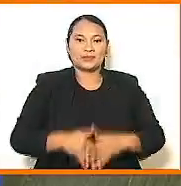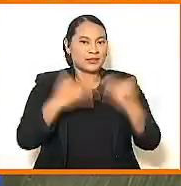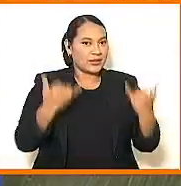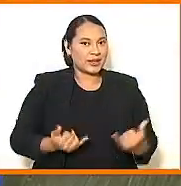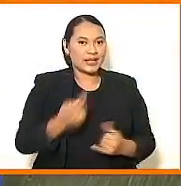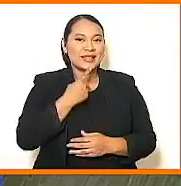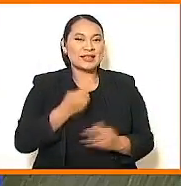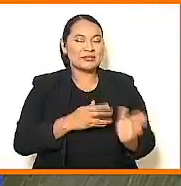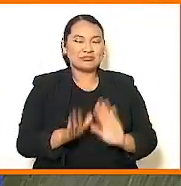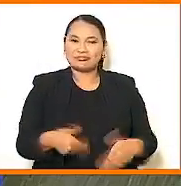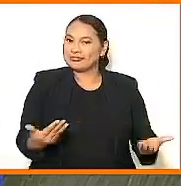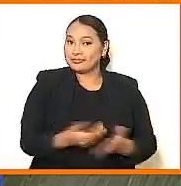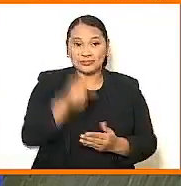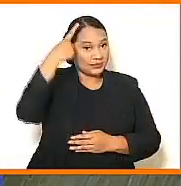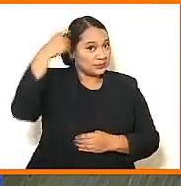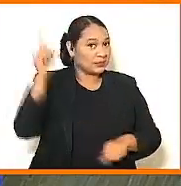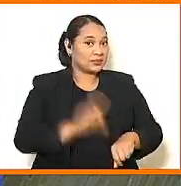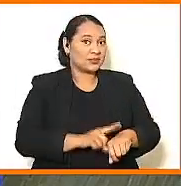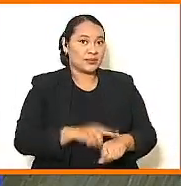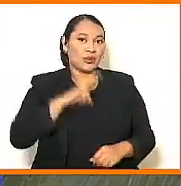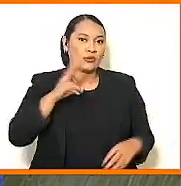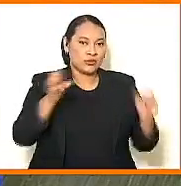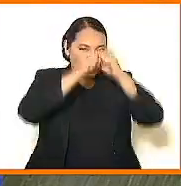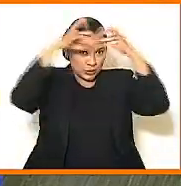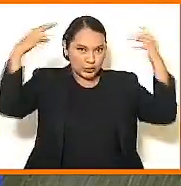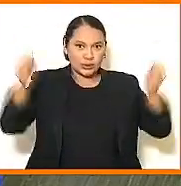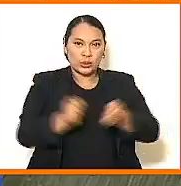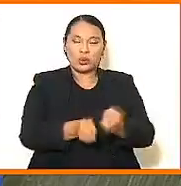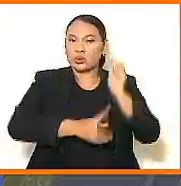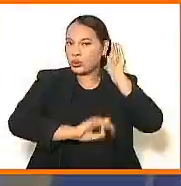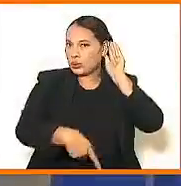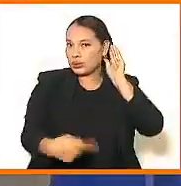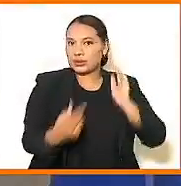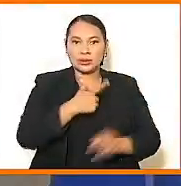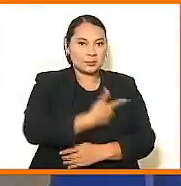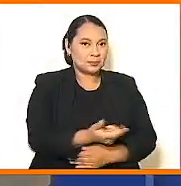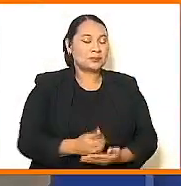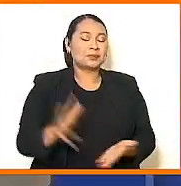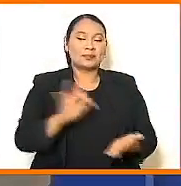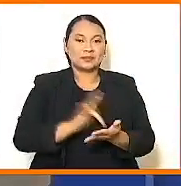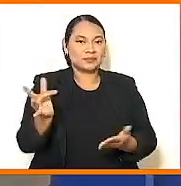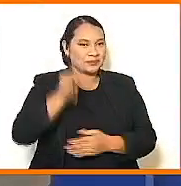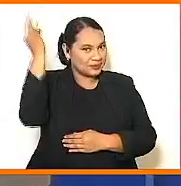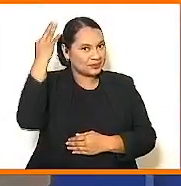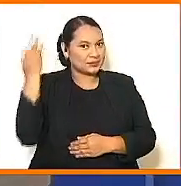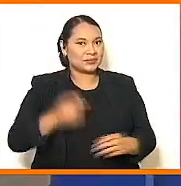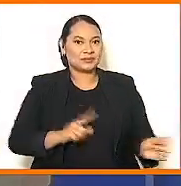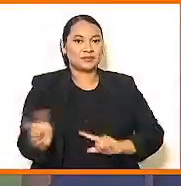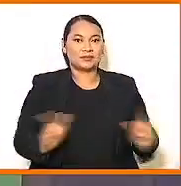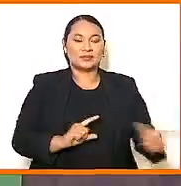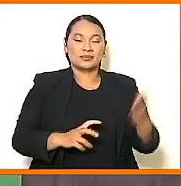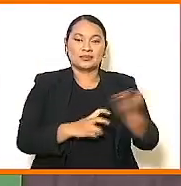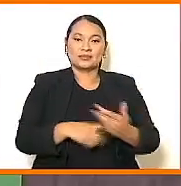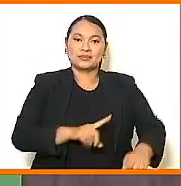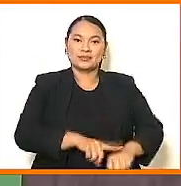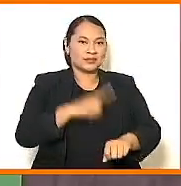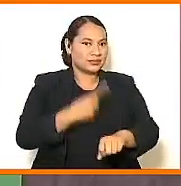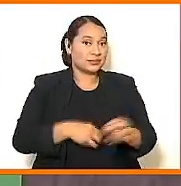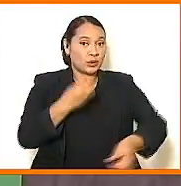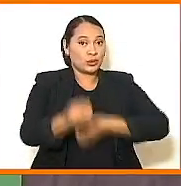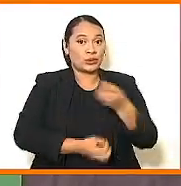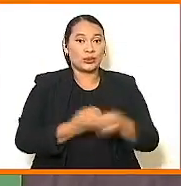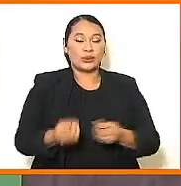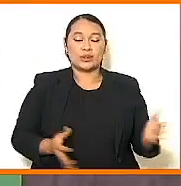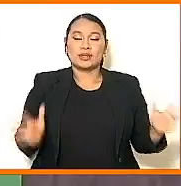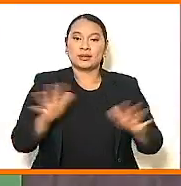decime vos qué soñaste, porque lo vamos a hacer realidad en Diaria con Charlín. Gracias, Francini. Espero que tengas tu boleto en mano, porque vamos a incorporar